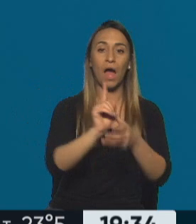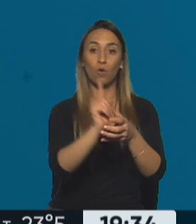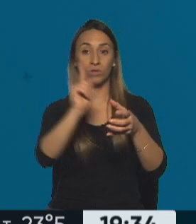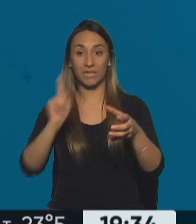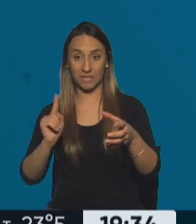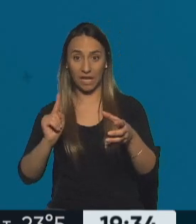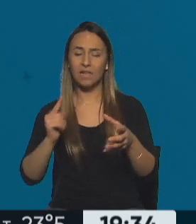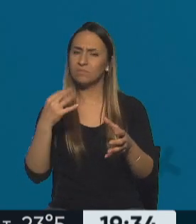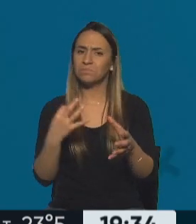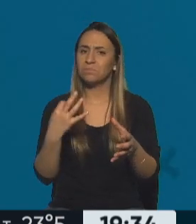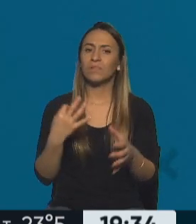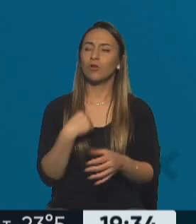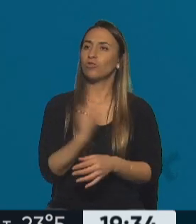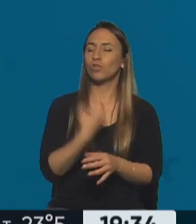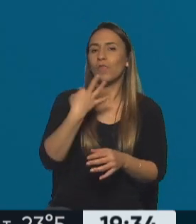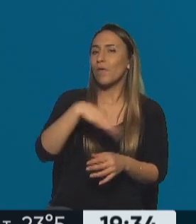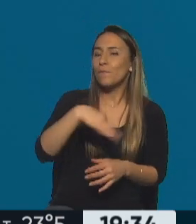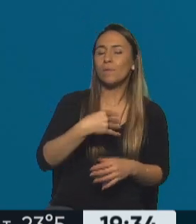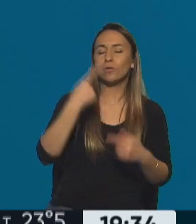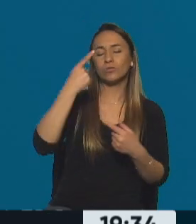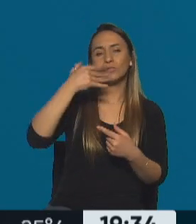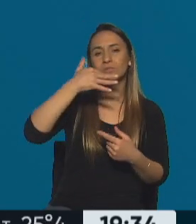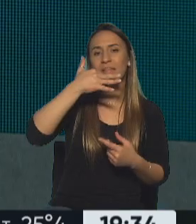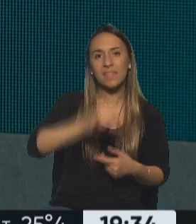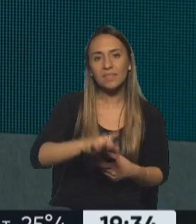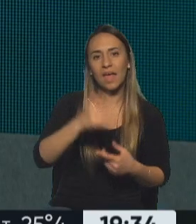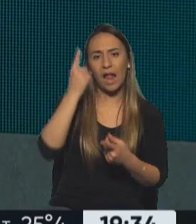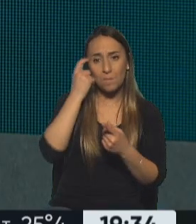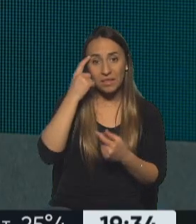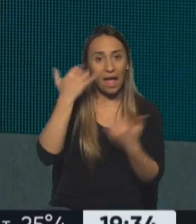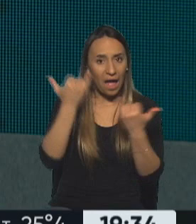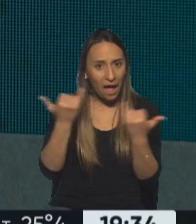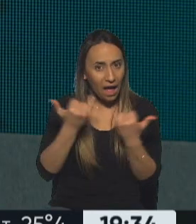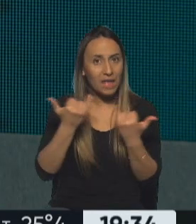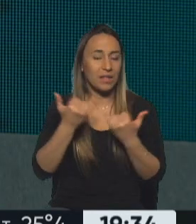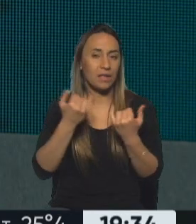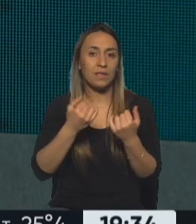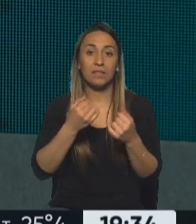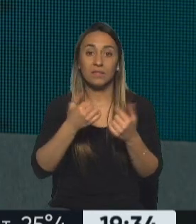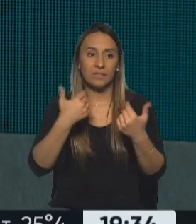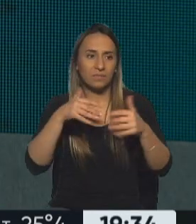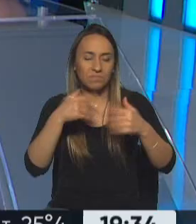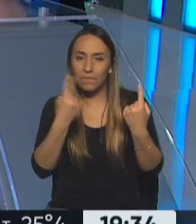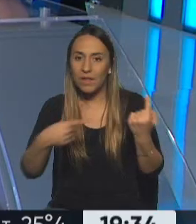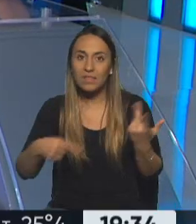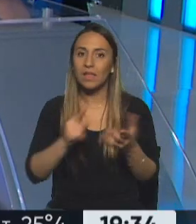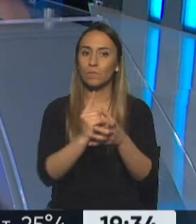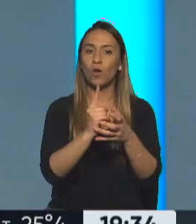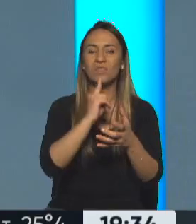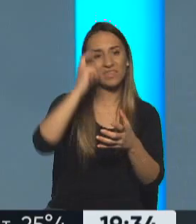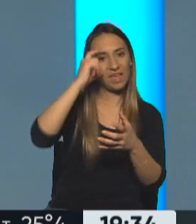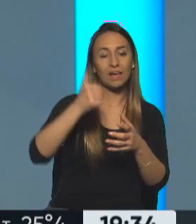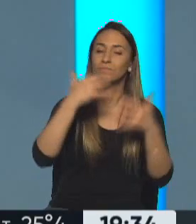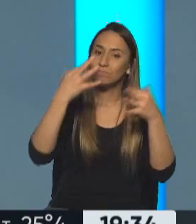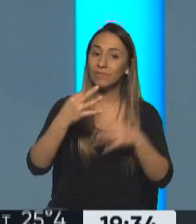tenemos que saber? Y la sociedad tiene que entender, porque hay distintos grados y se conoce poco, lamentablemente, ¿no? Lo primero que tenemos que saber es que no